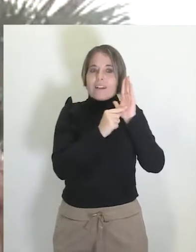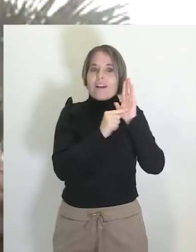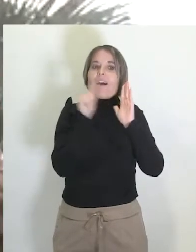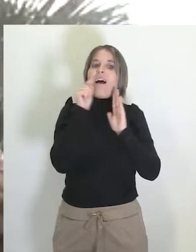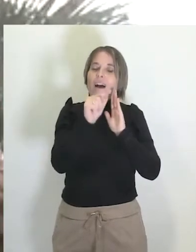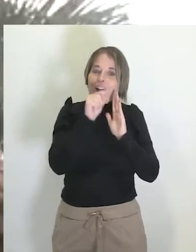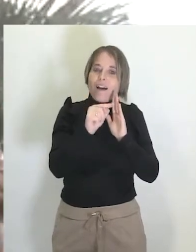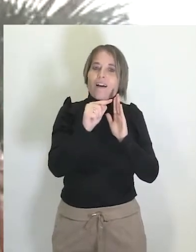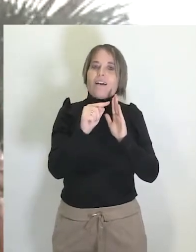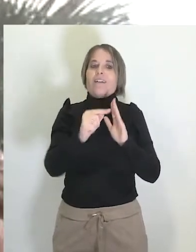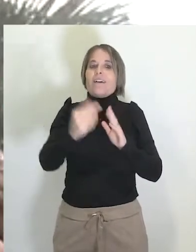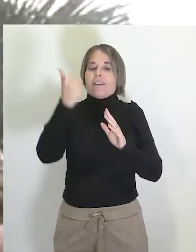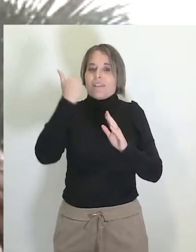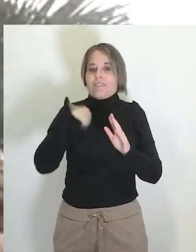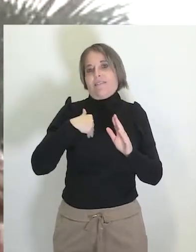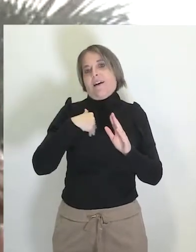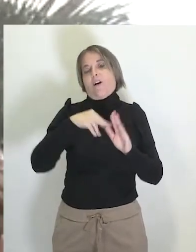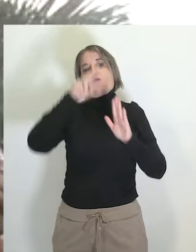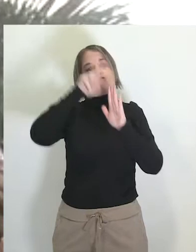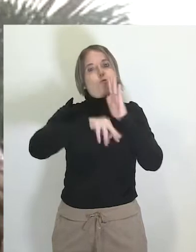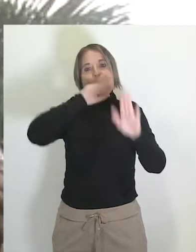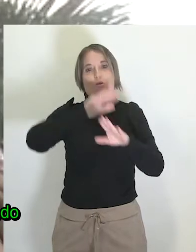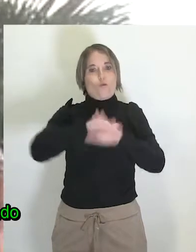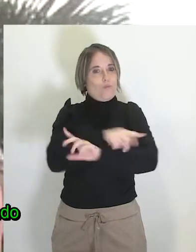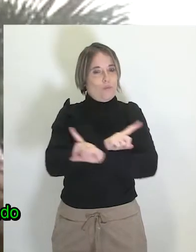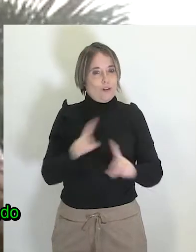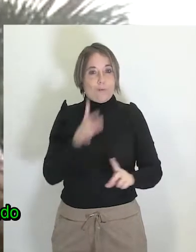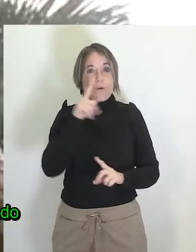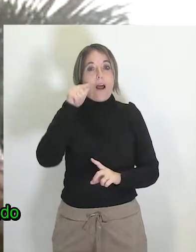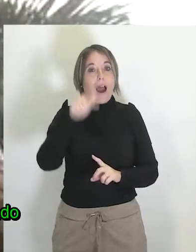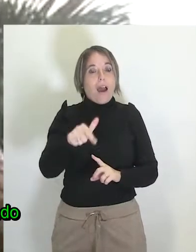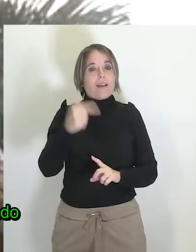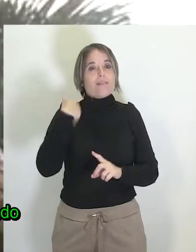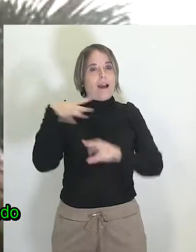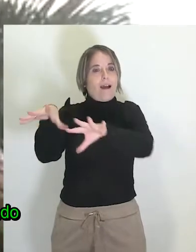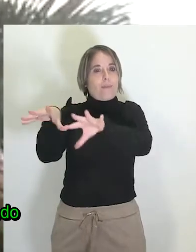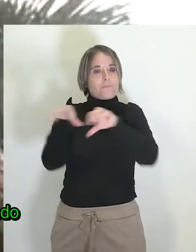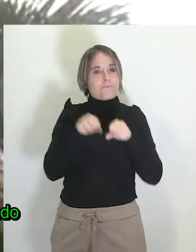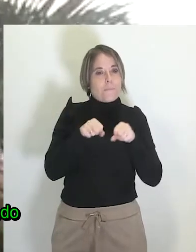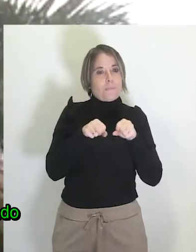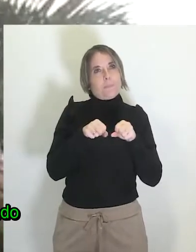por ahí es otra inconstitucionalidad, porque ahí se están invadiendo